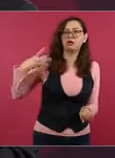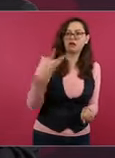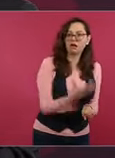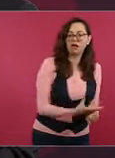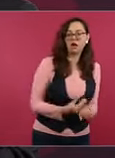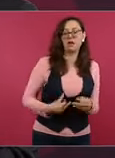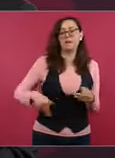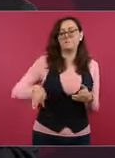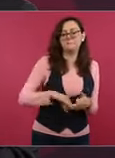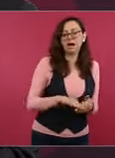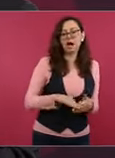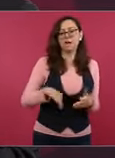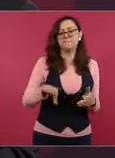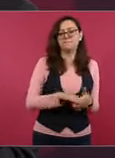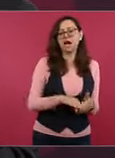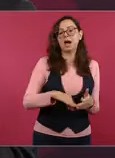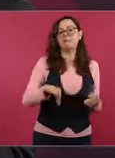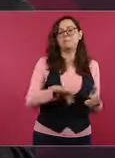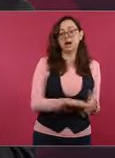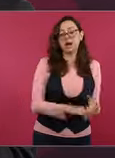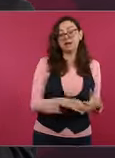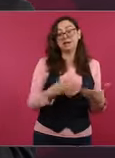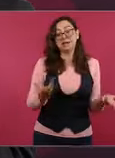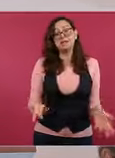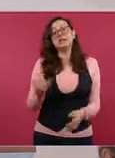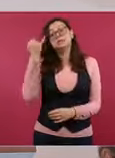gran tranza